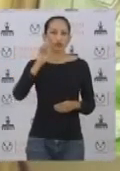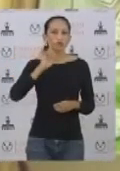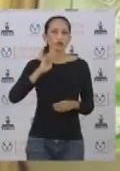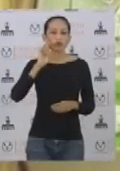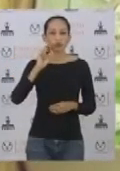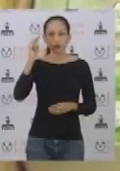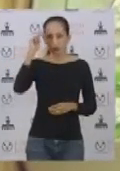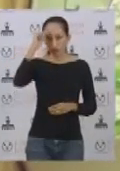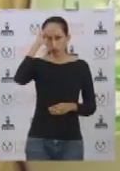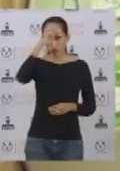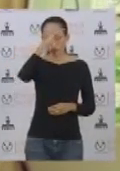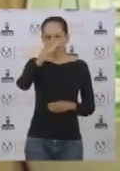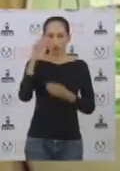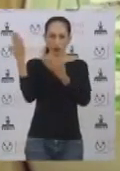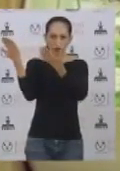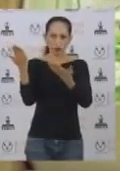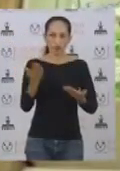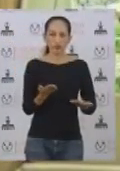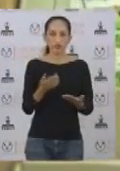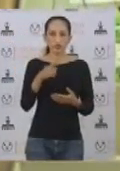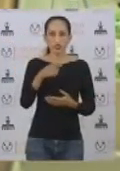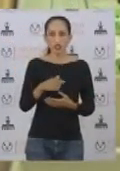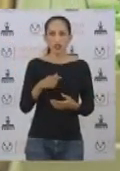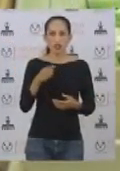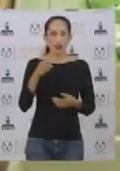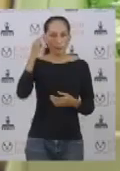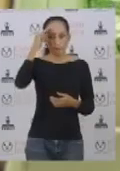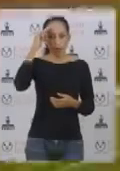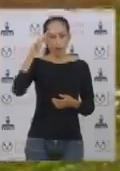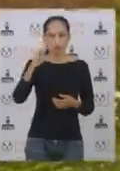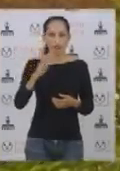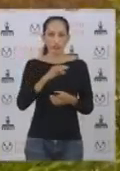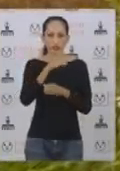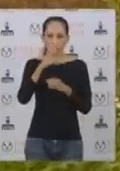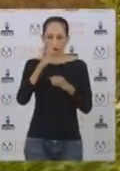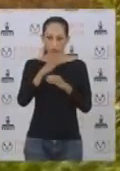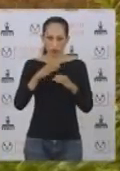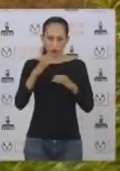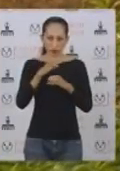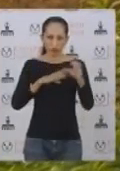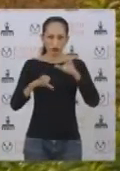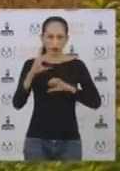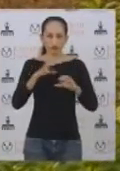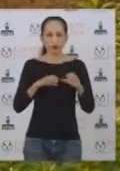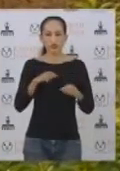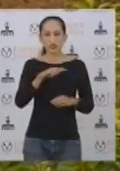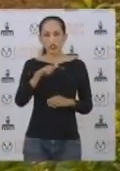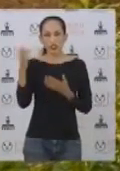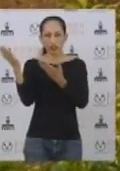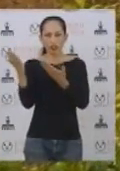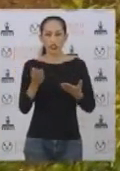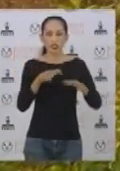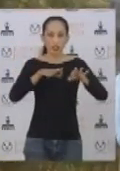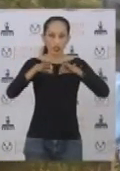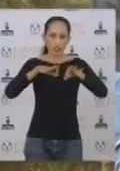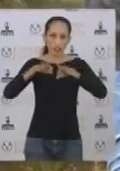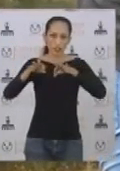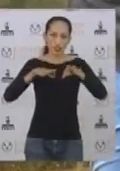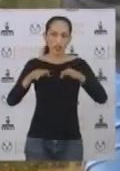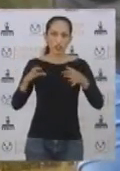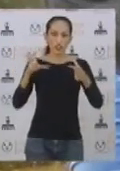quien cursa su último semestre de maestría en ciencias agrícolas. Ndaita vino a la UAD a trabajar con el Cuerpo Académico